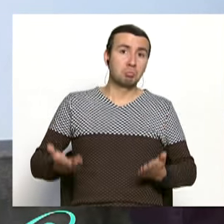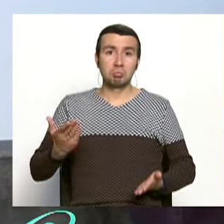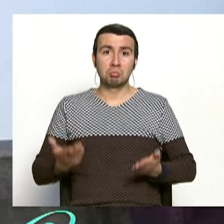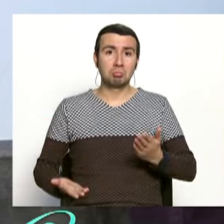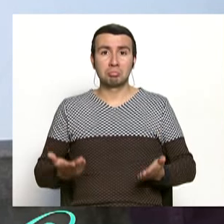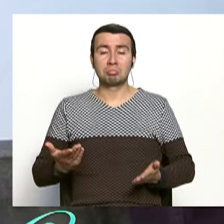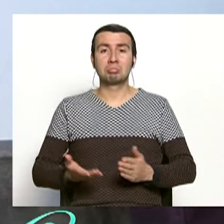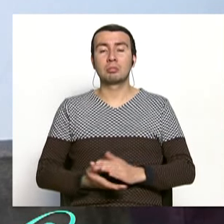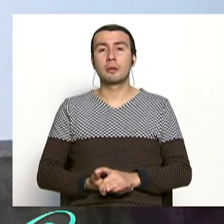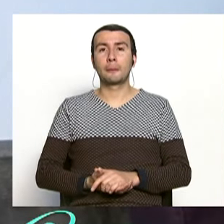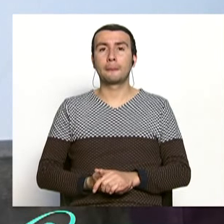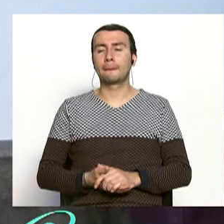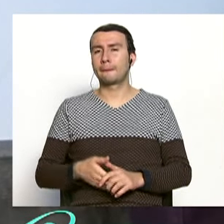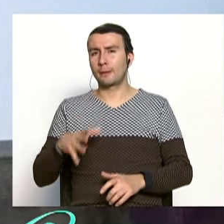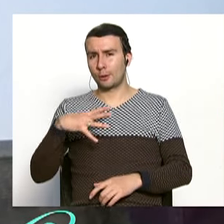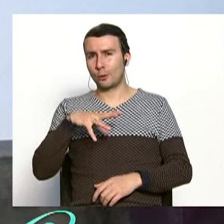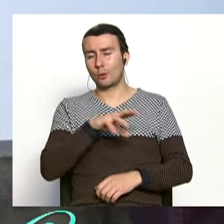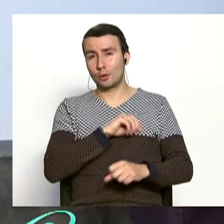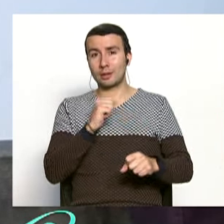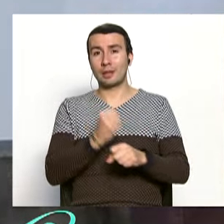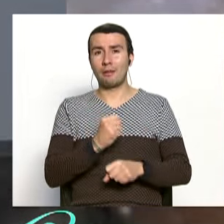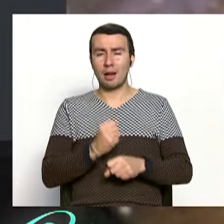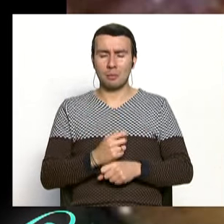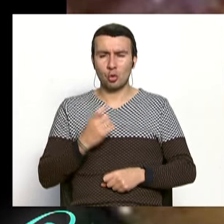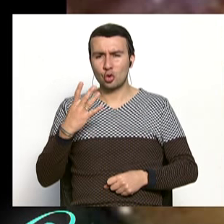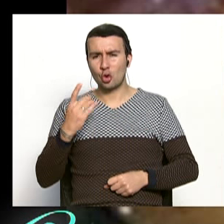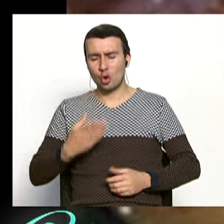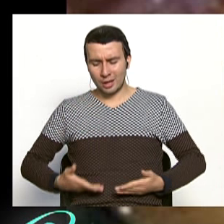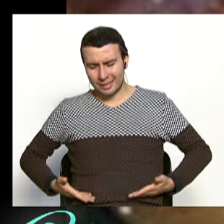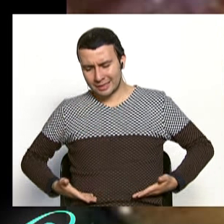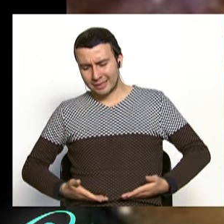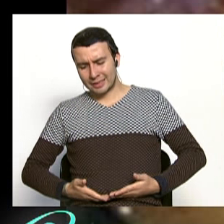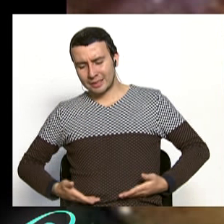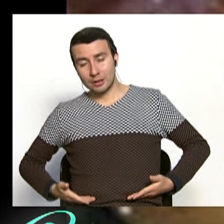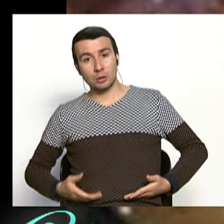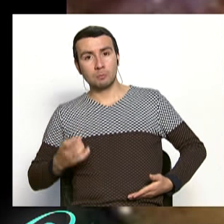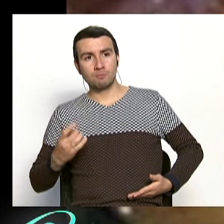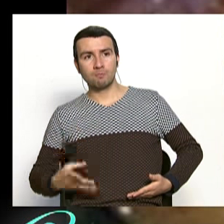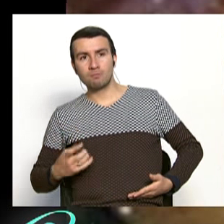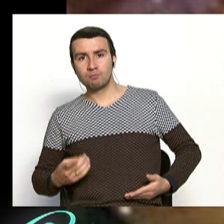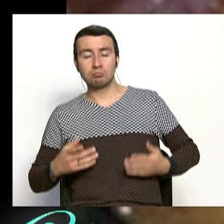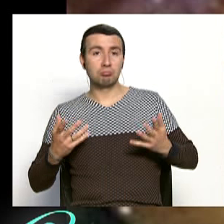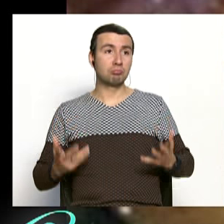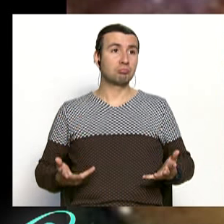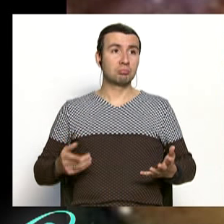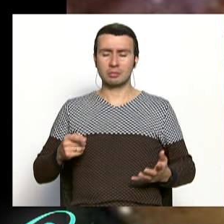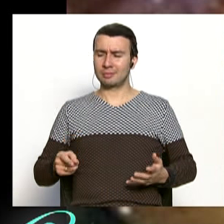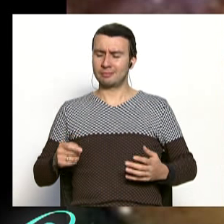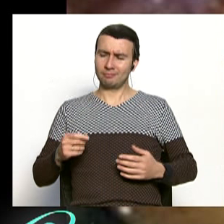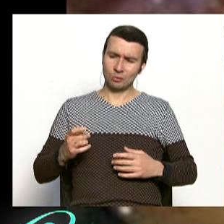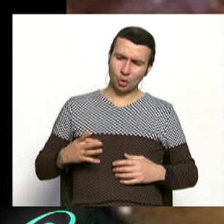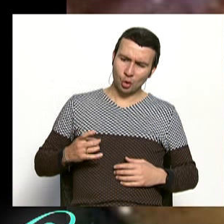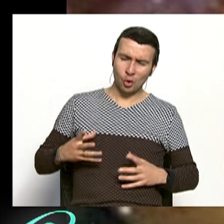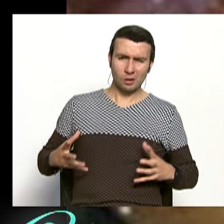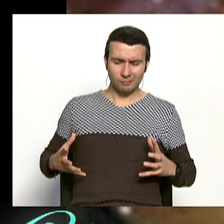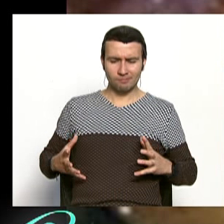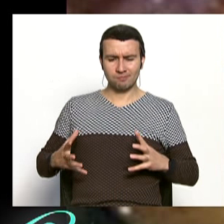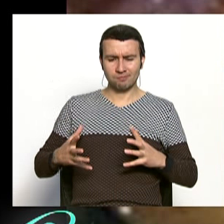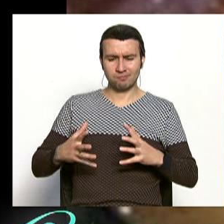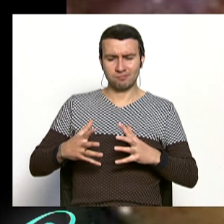para nosotros los que trabajamos en dolor pélvico discutimos mucho la el origen del dolor en estas adherencias